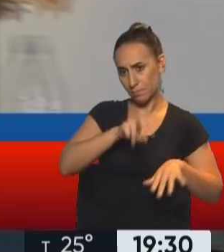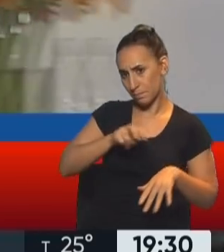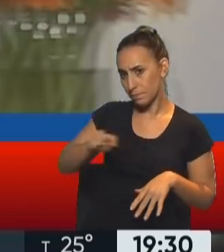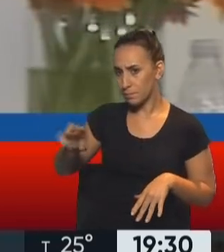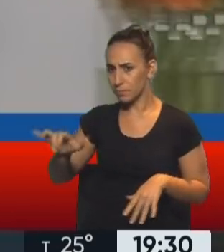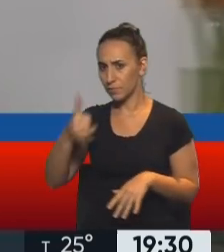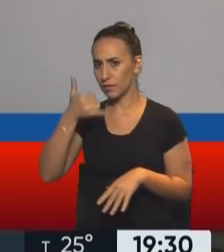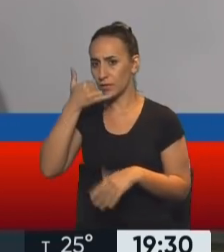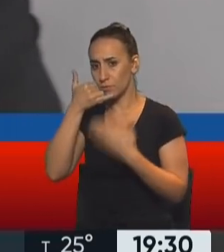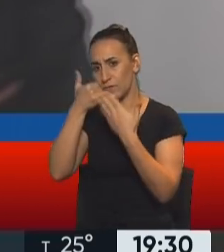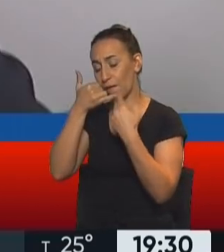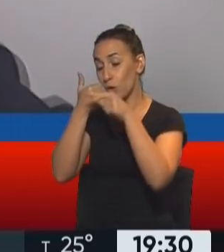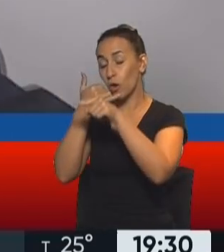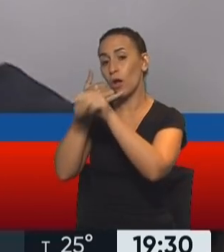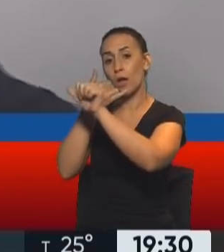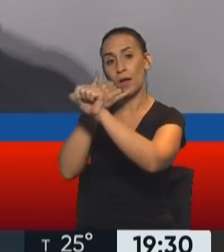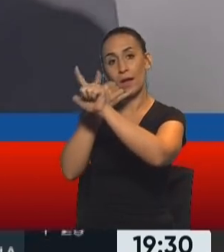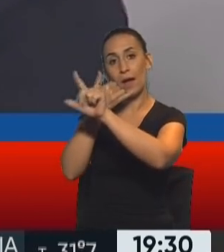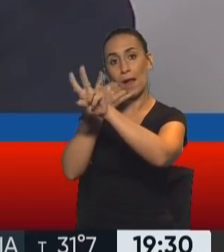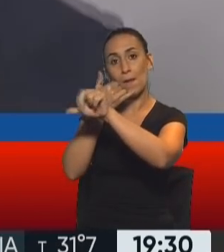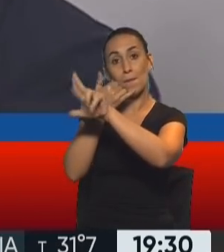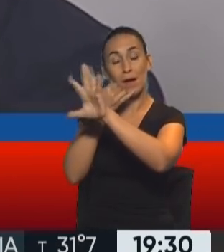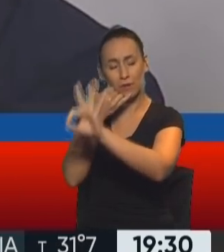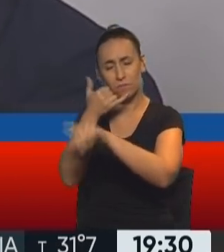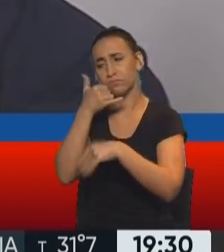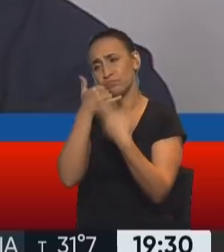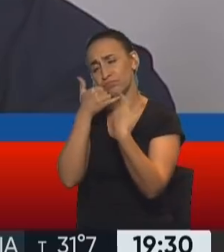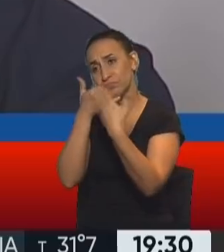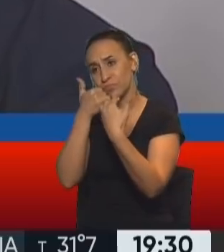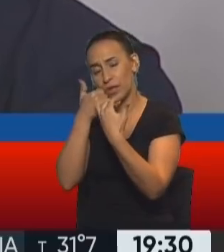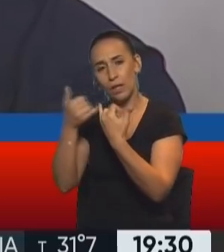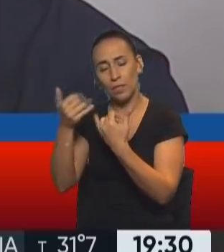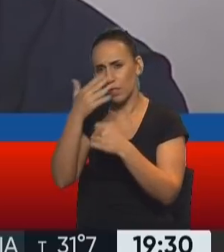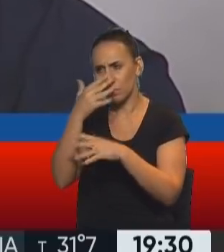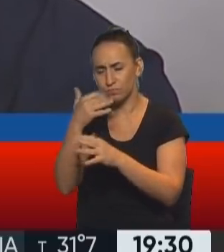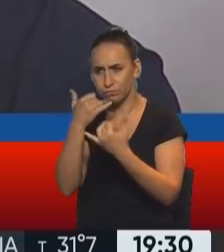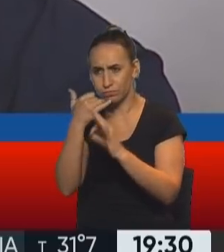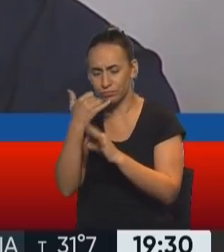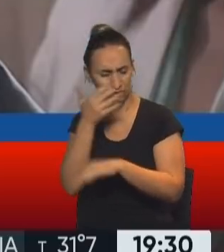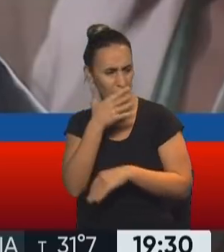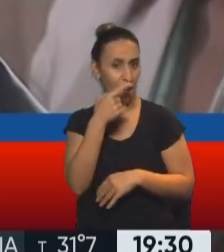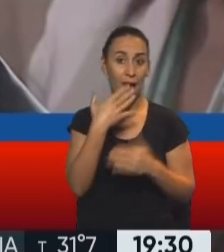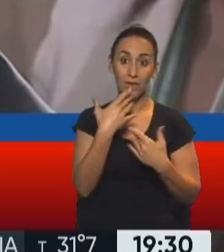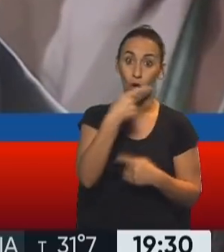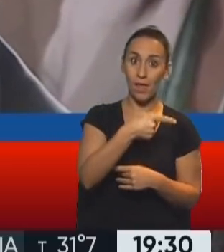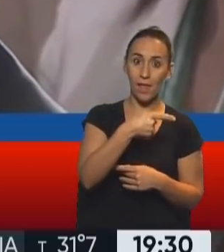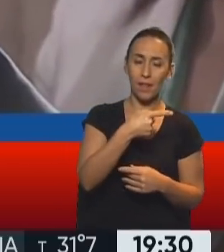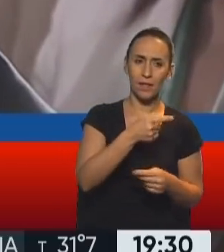contó, y después me pasó con Evo, que me contaron lo que estaba pasando. Y a partir de ese momento,